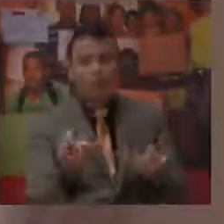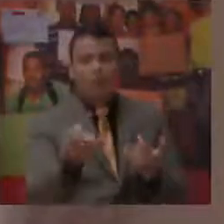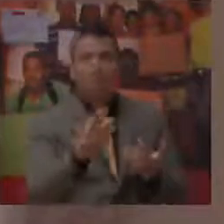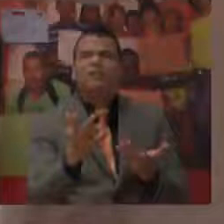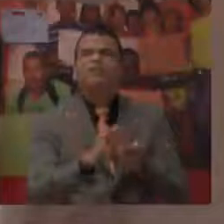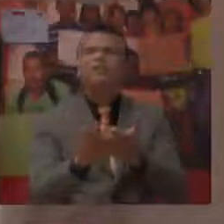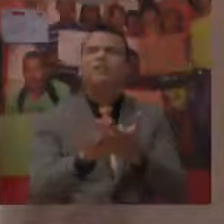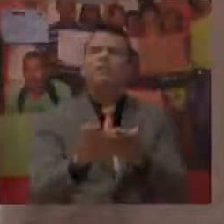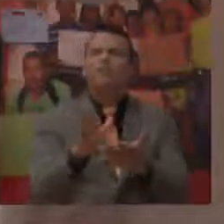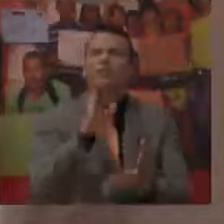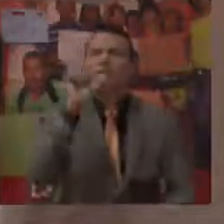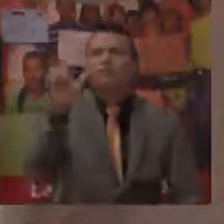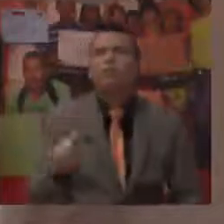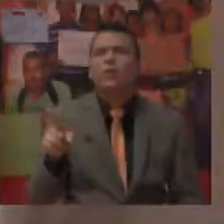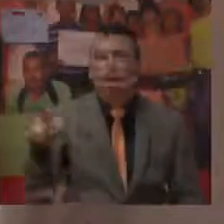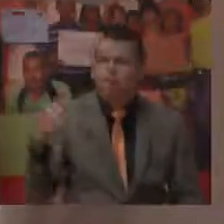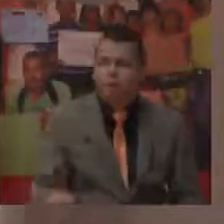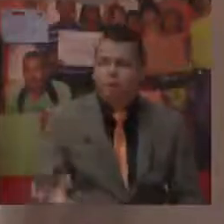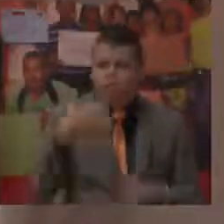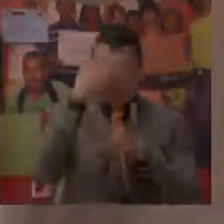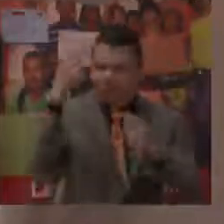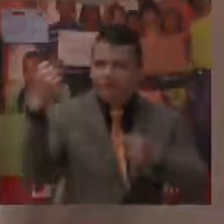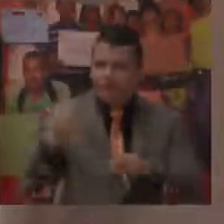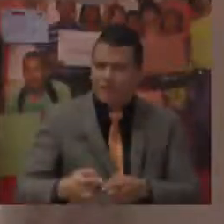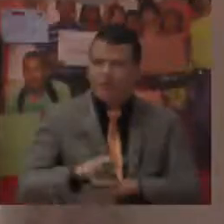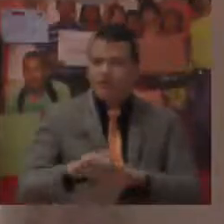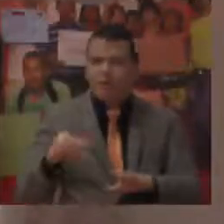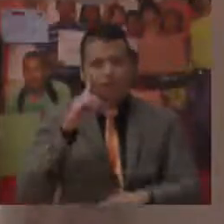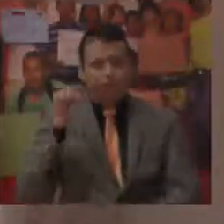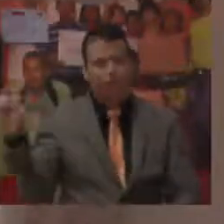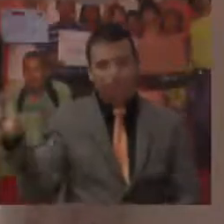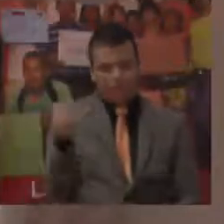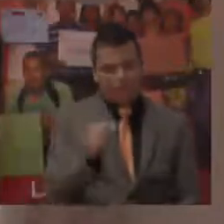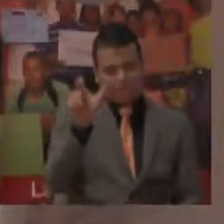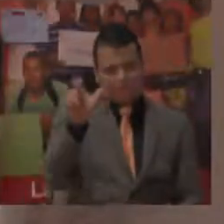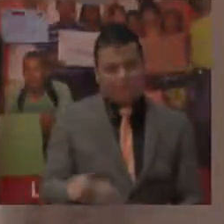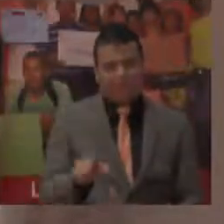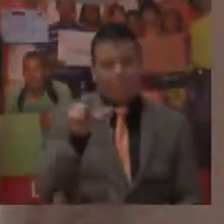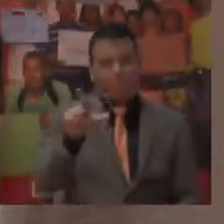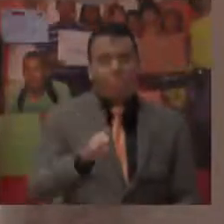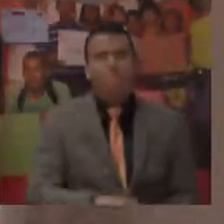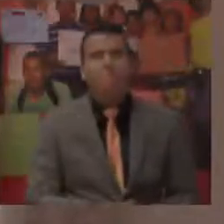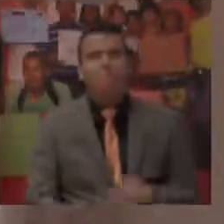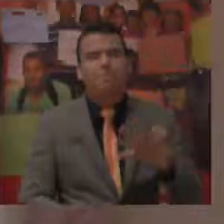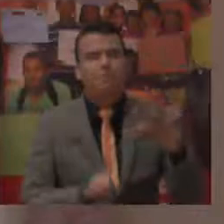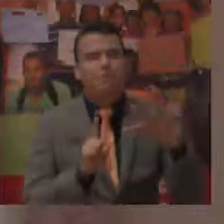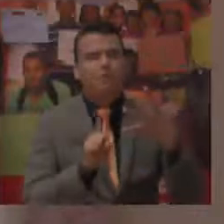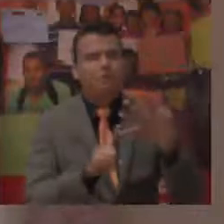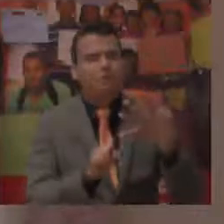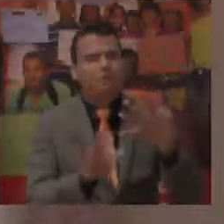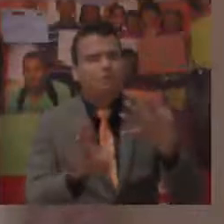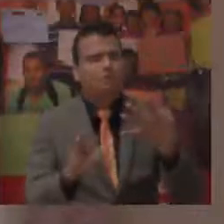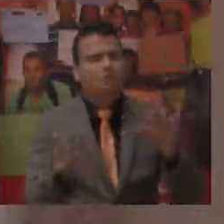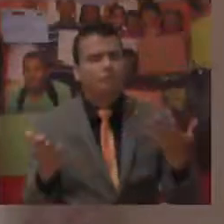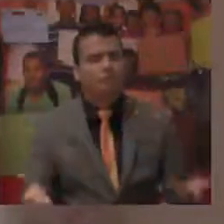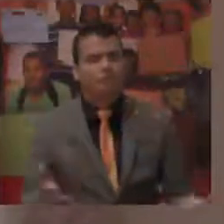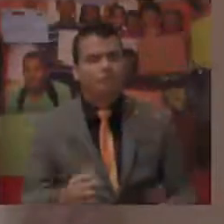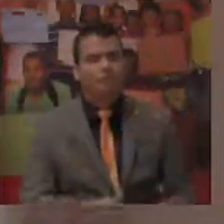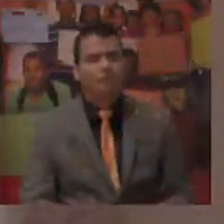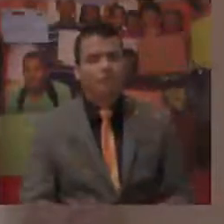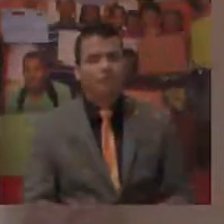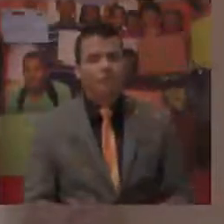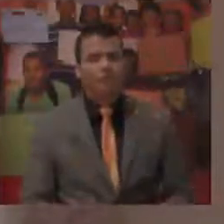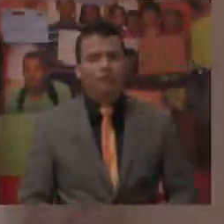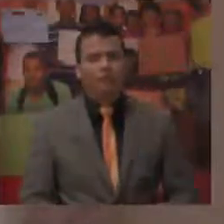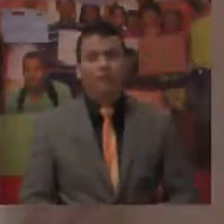querían escuchar una persona en proceso, ya la tenemos aquí con nosotros. Cuarto, restricciones para el ingreso